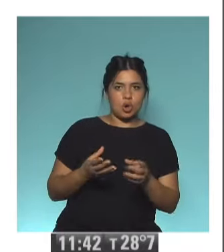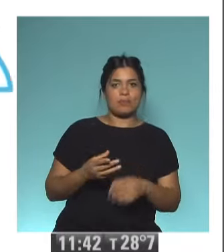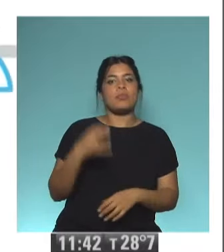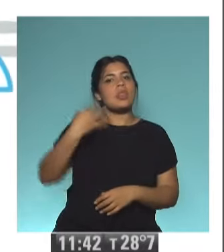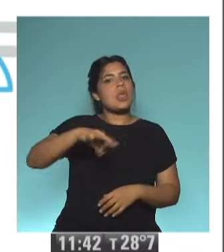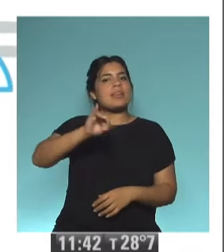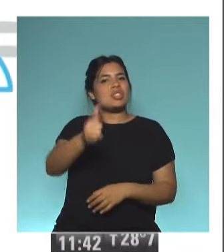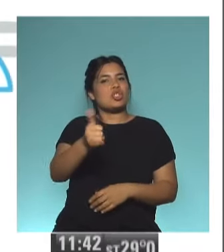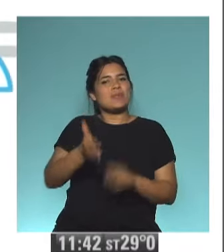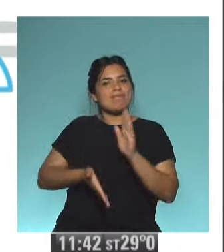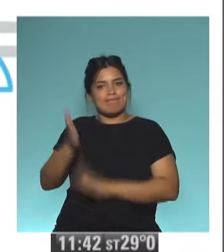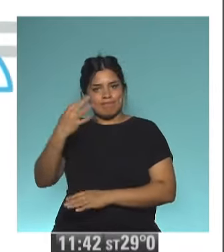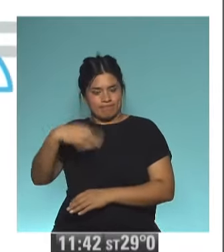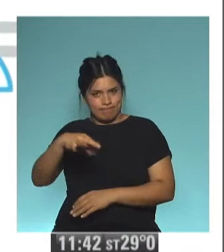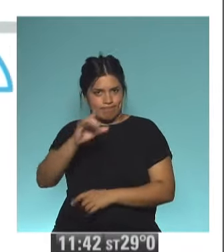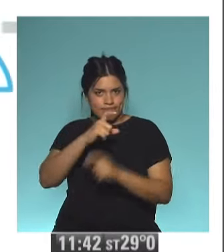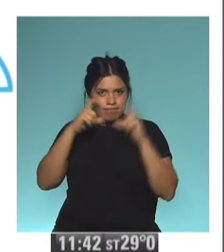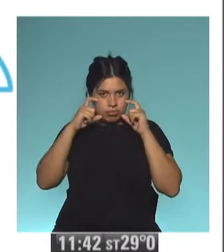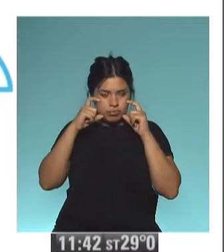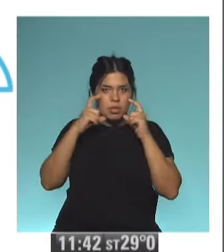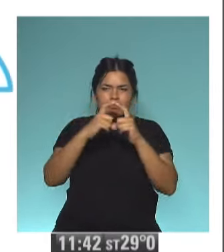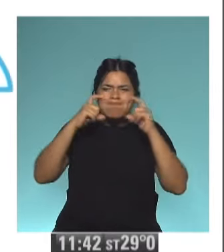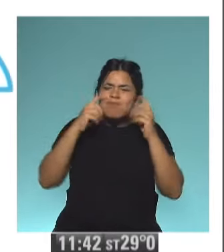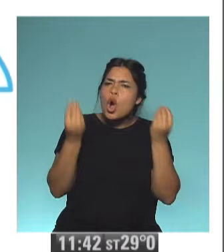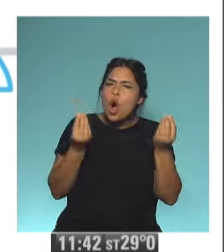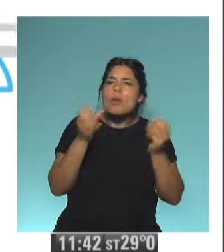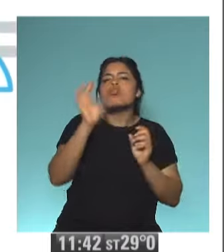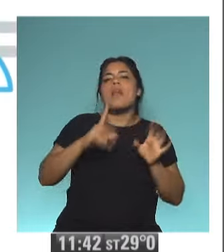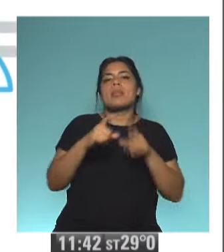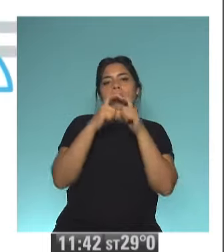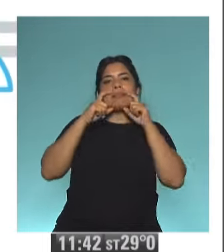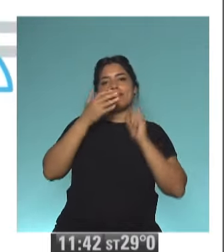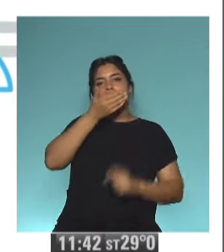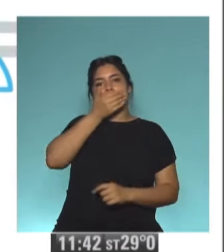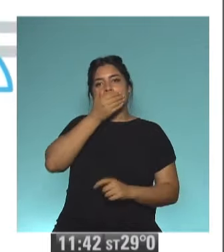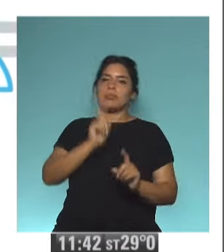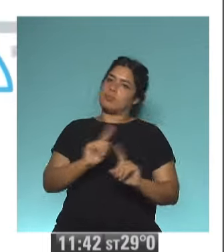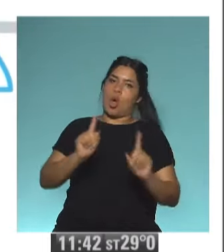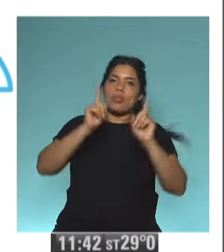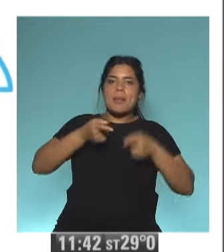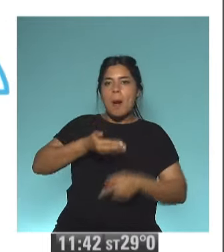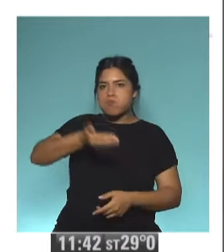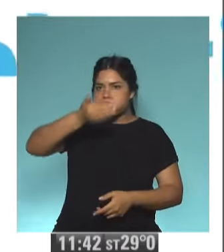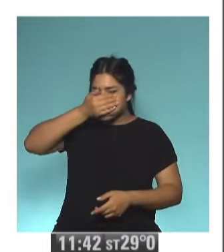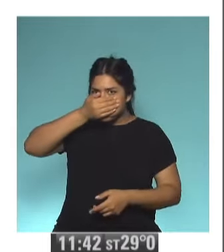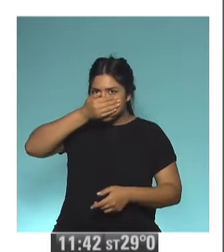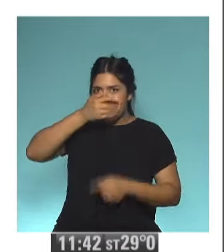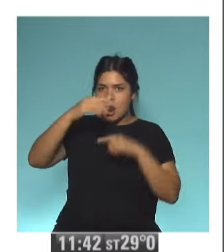salidas. El uso correcto del barbijo implica tapar no solo la boca, la nariz también va dentro del